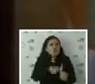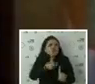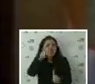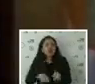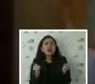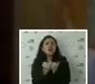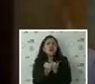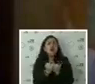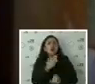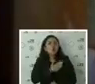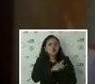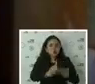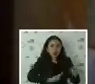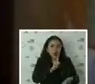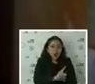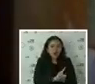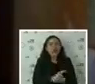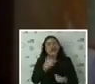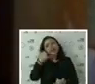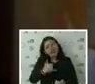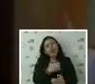educativo. Eso sería mi participación.